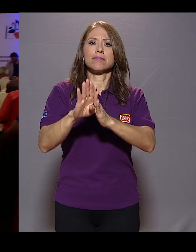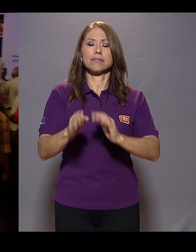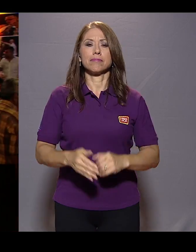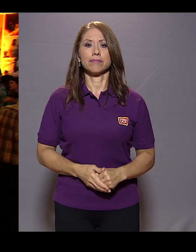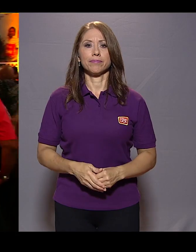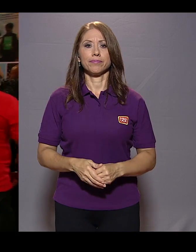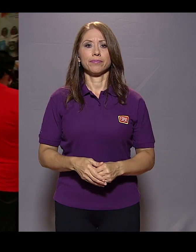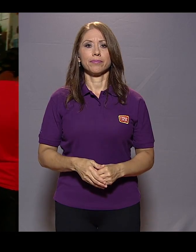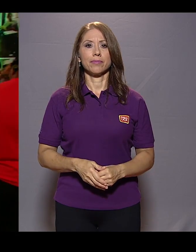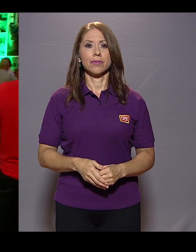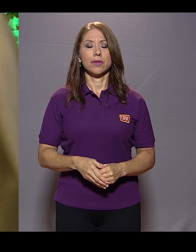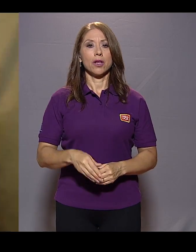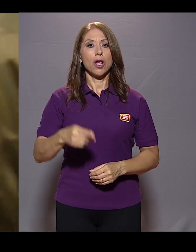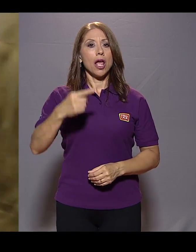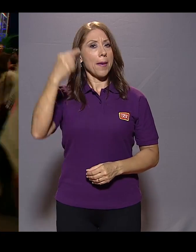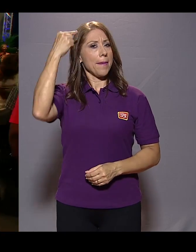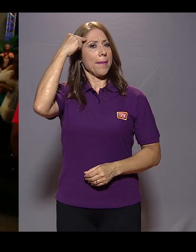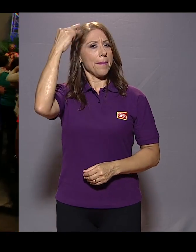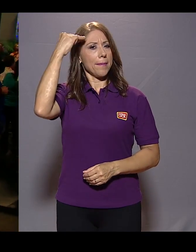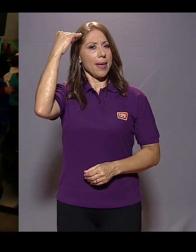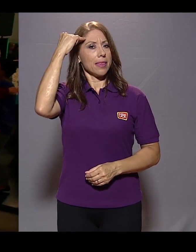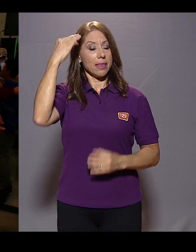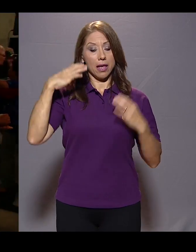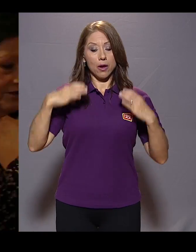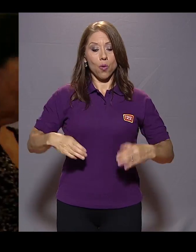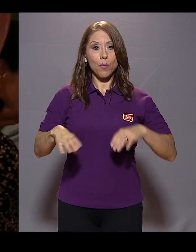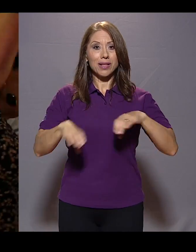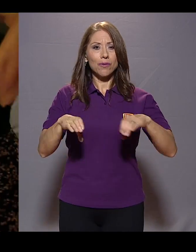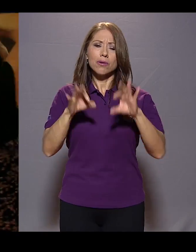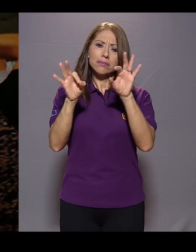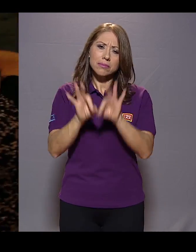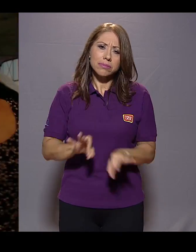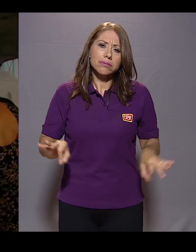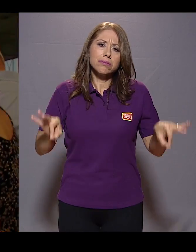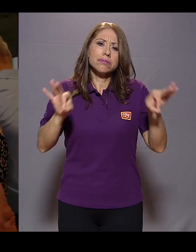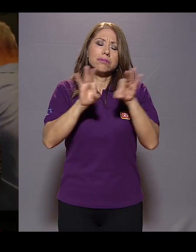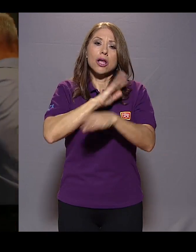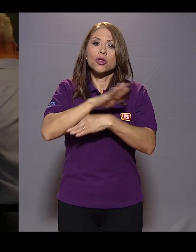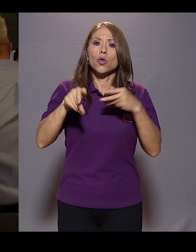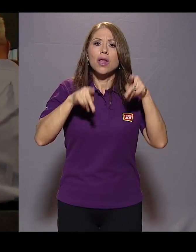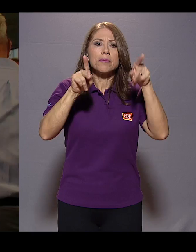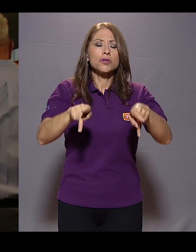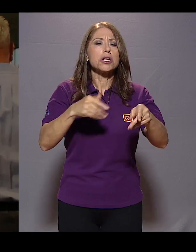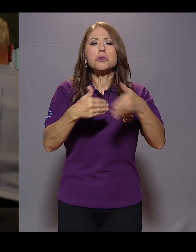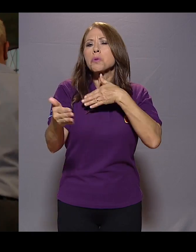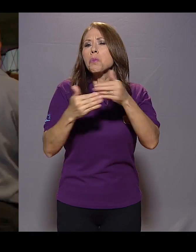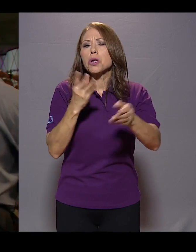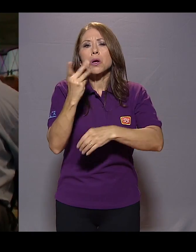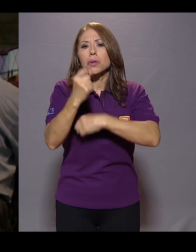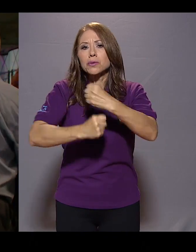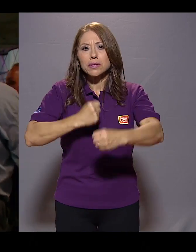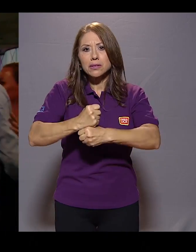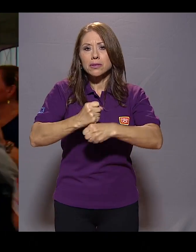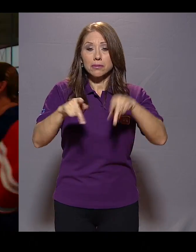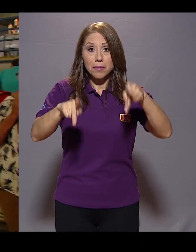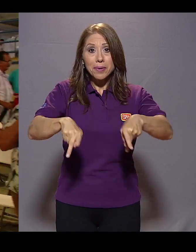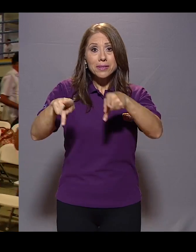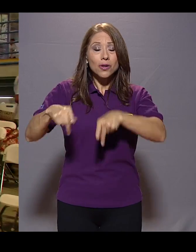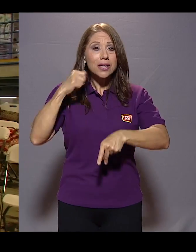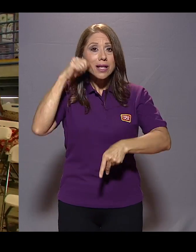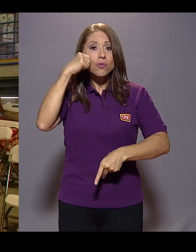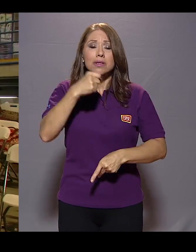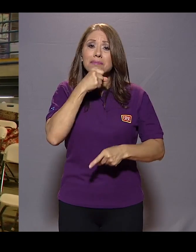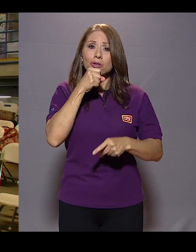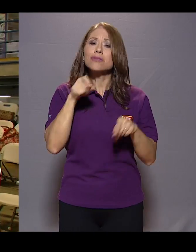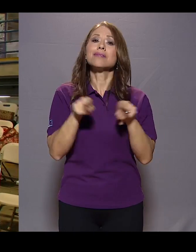adelante. Mantener nuestras mentes y cuerpos activos es crucial para todas las personas a todas las edades. Las personas adultas